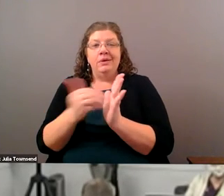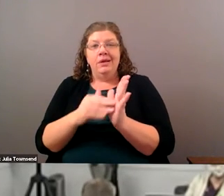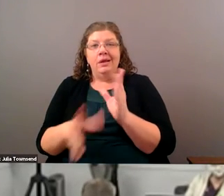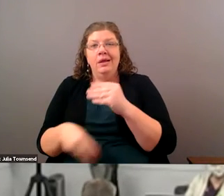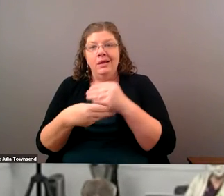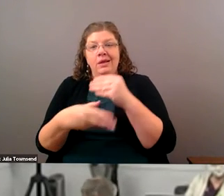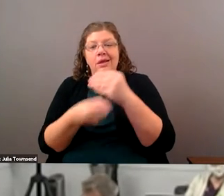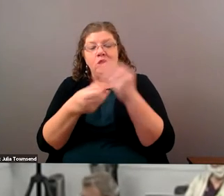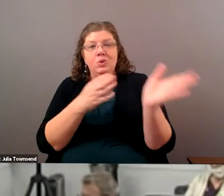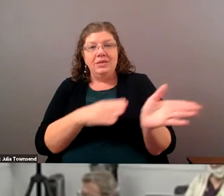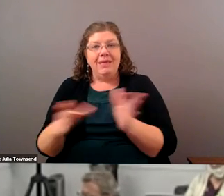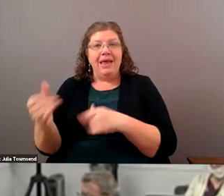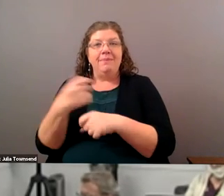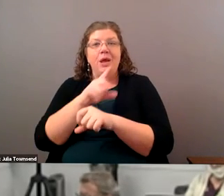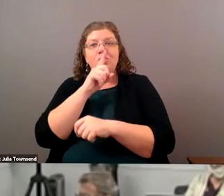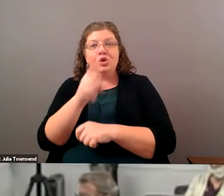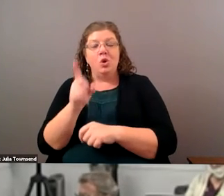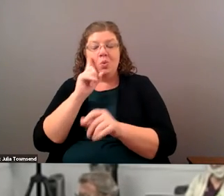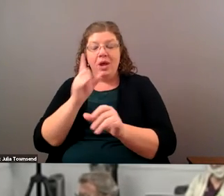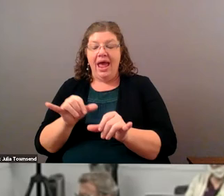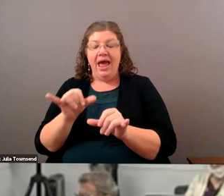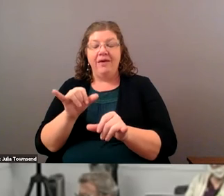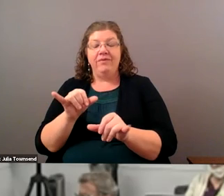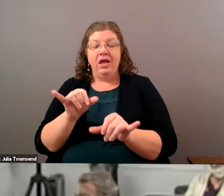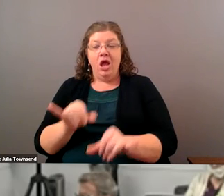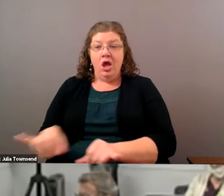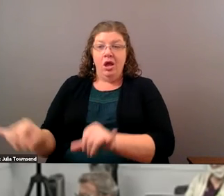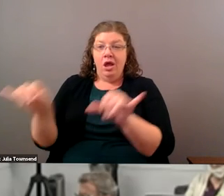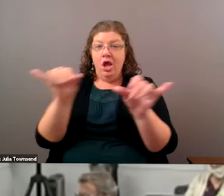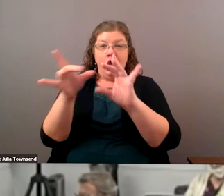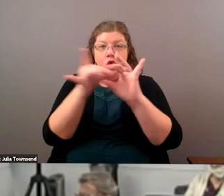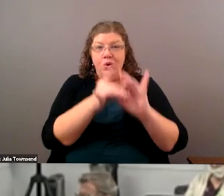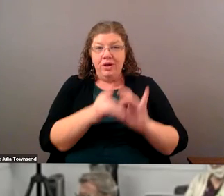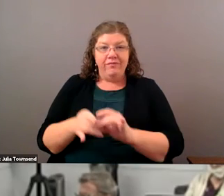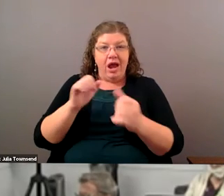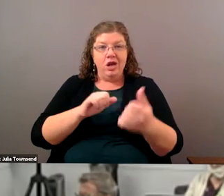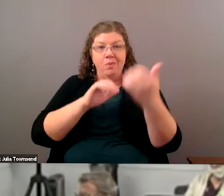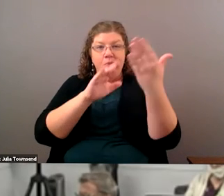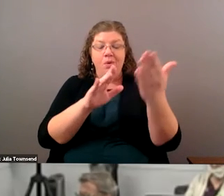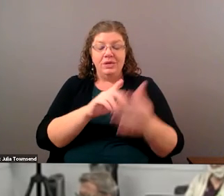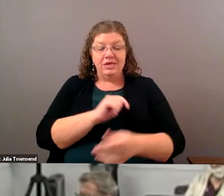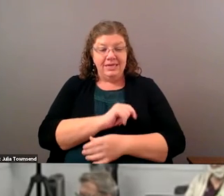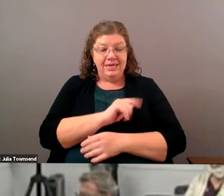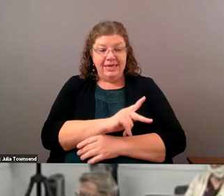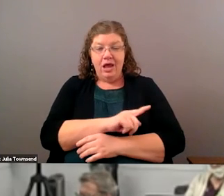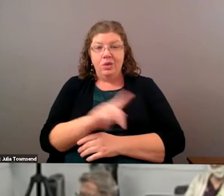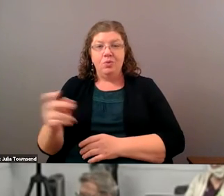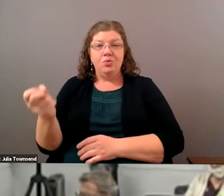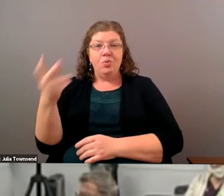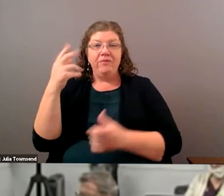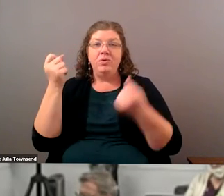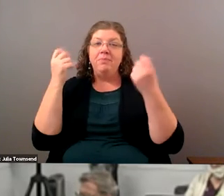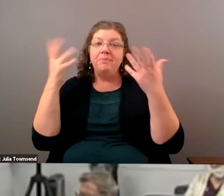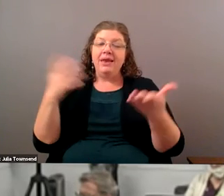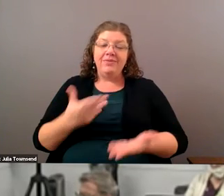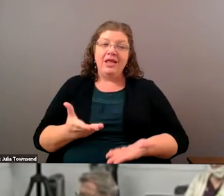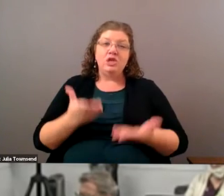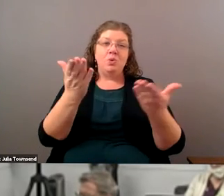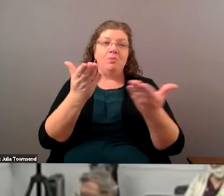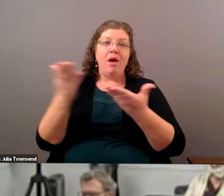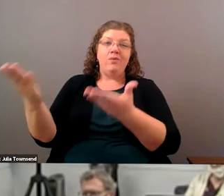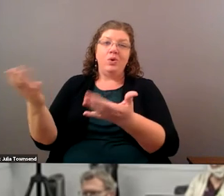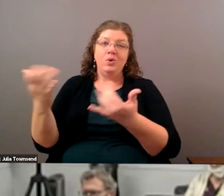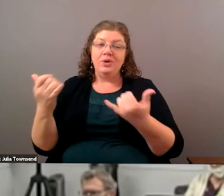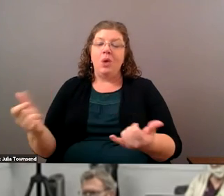estos planes para tener un enfoque unificado desde TIC hasta doceavo para muchos de los temas que se presentaron ante ustedes el día de hoy. Apreciamos